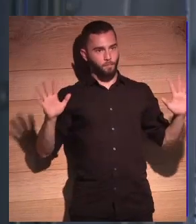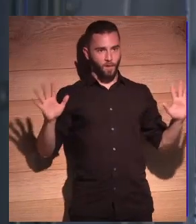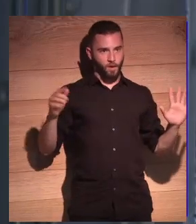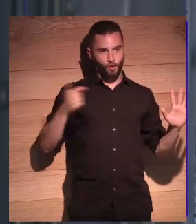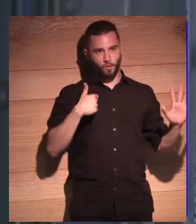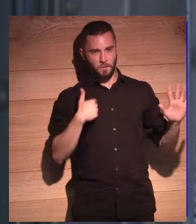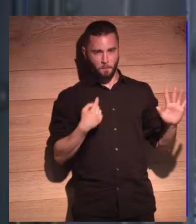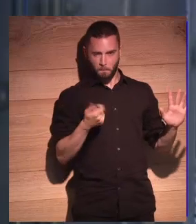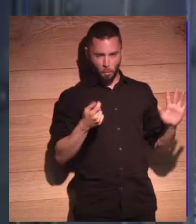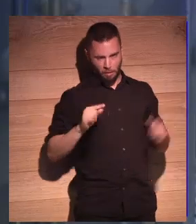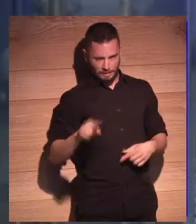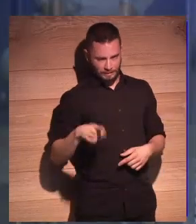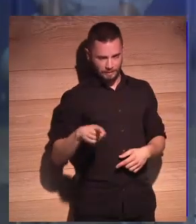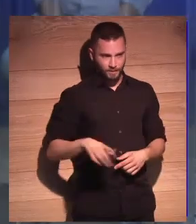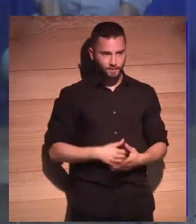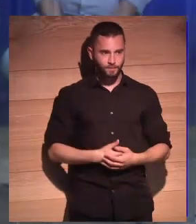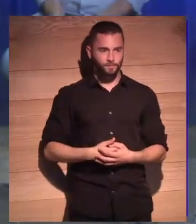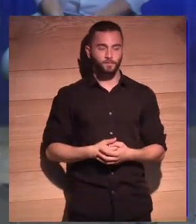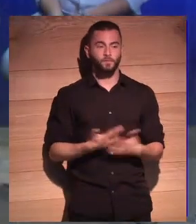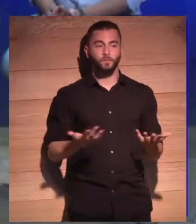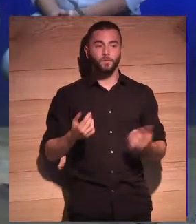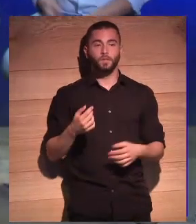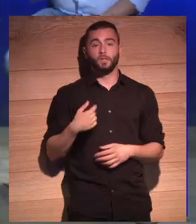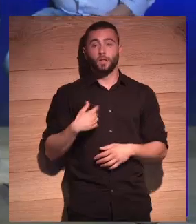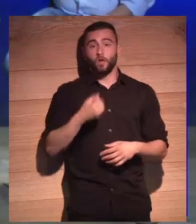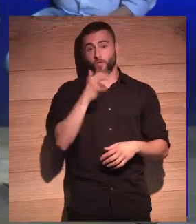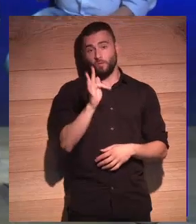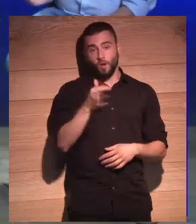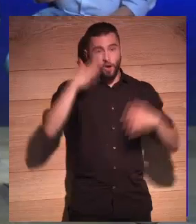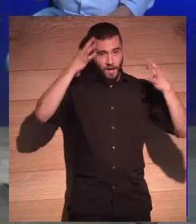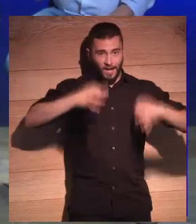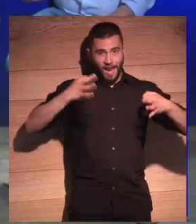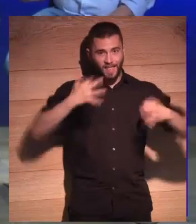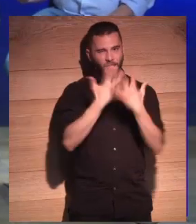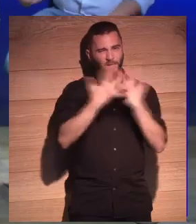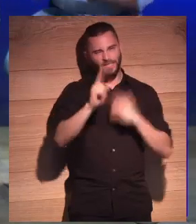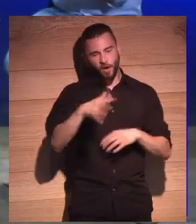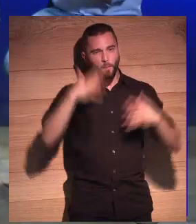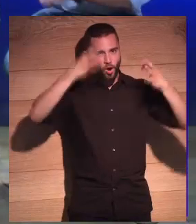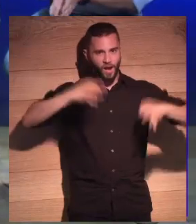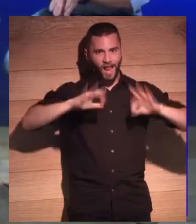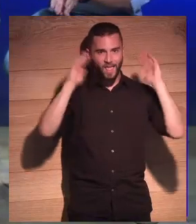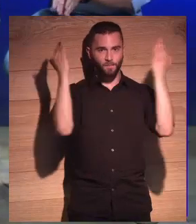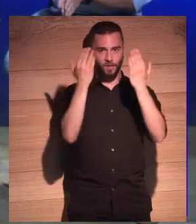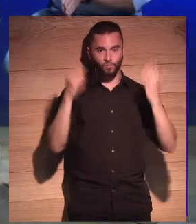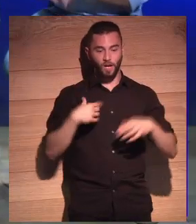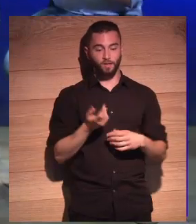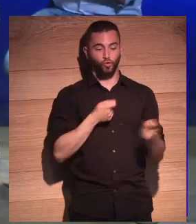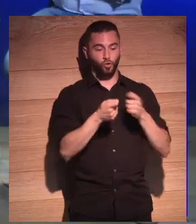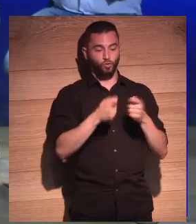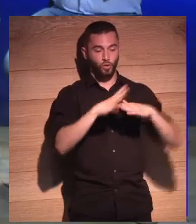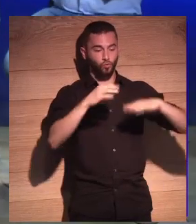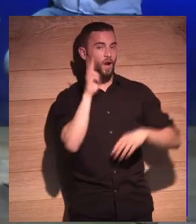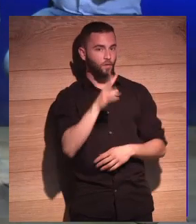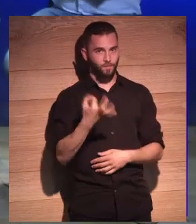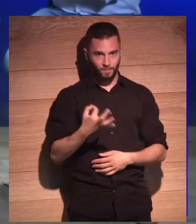diablo. Al final controla lo que ves. Lo bueno de la realidad virtual, no tanto de la realidad mixta, pero sí de la realidad virtual, que tú controlas lo que el usuario ve. Entonces, solo le